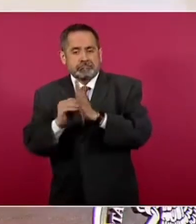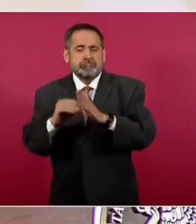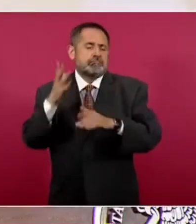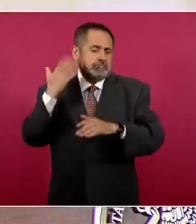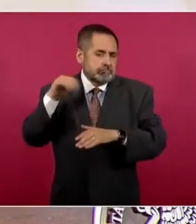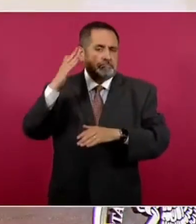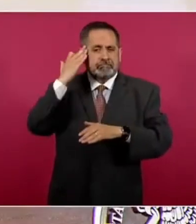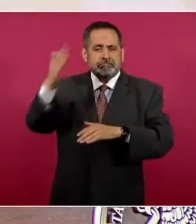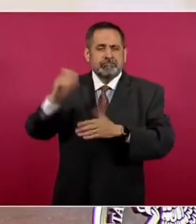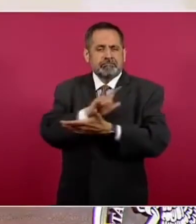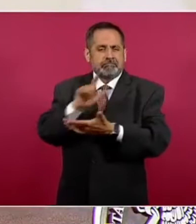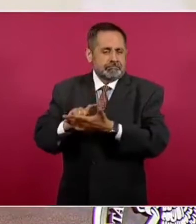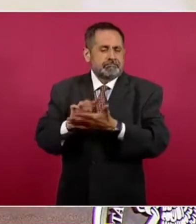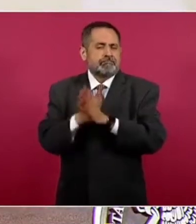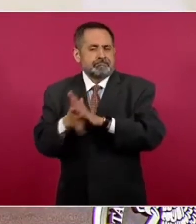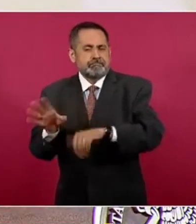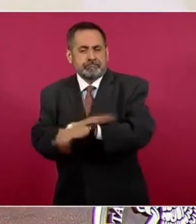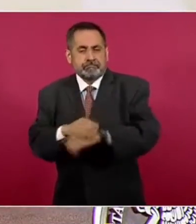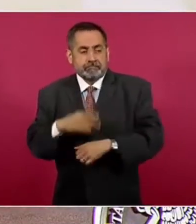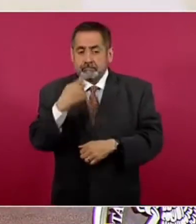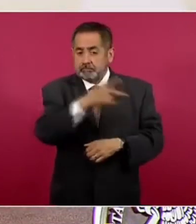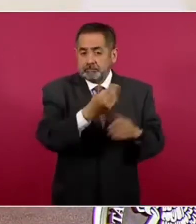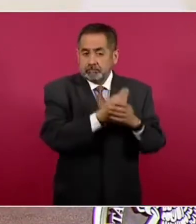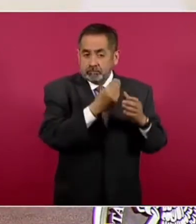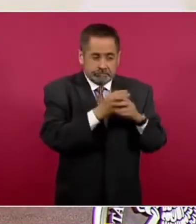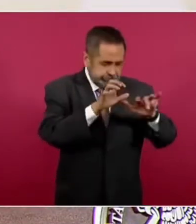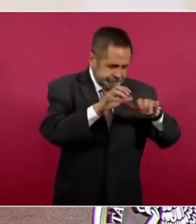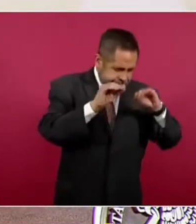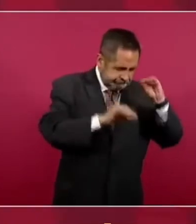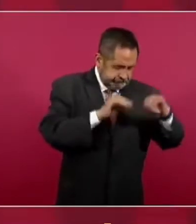energética, en sus despachos,